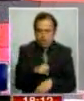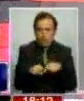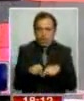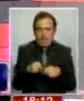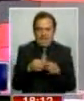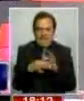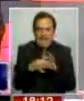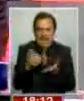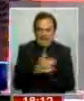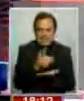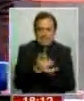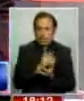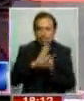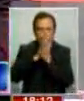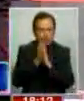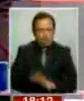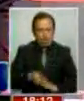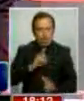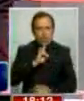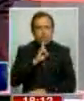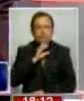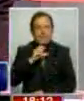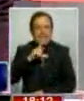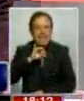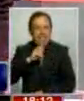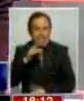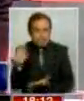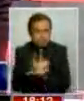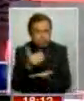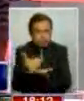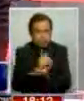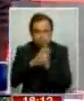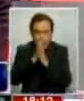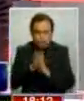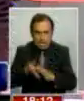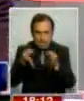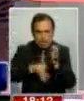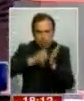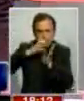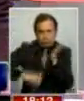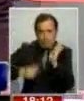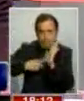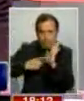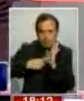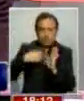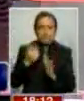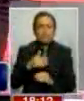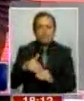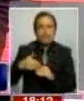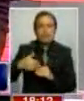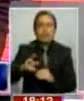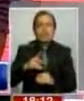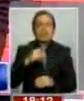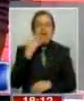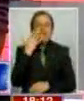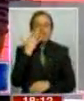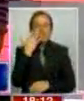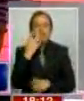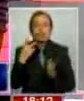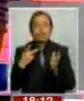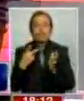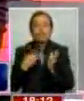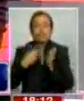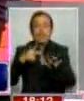base de vengada, el total de sus utilidades, básicamente eso comienza a estar en régimen a partir de abril del 2018, la operación renta de